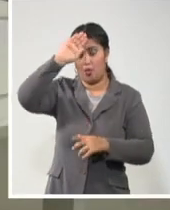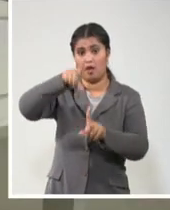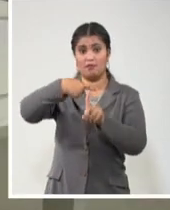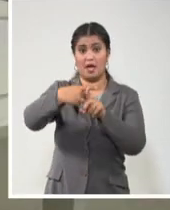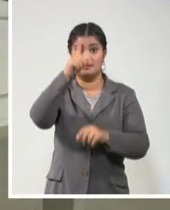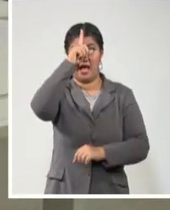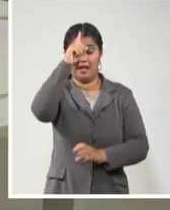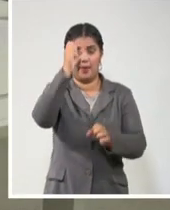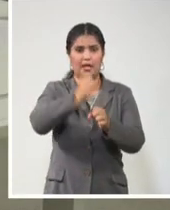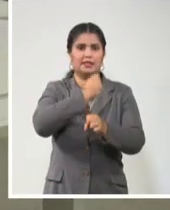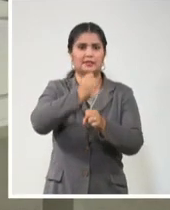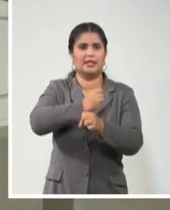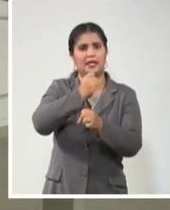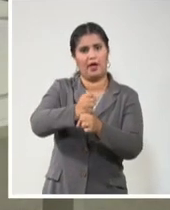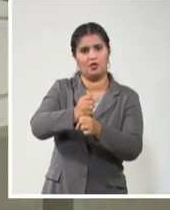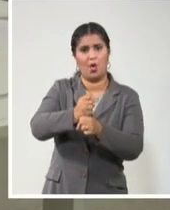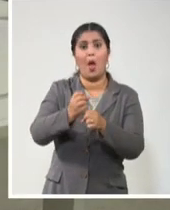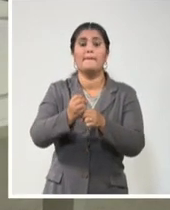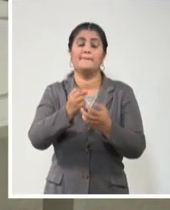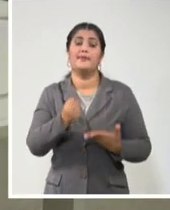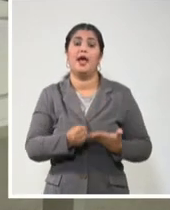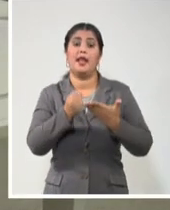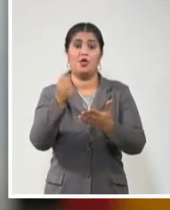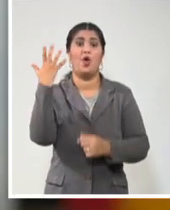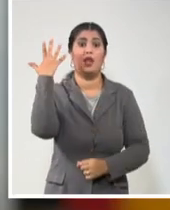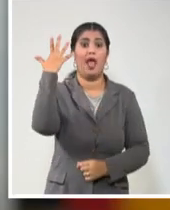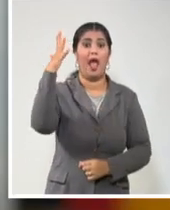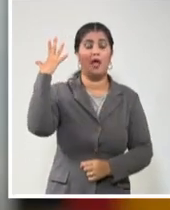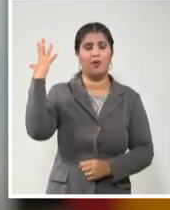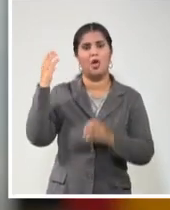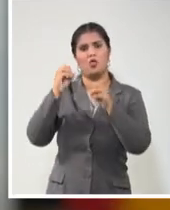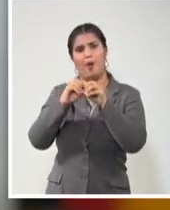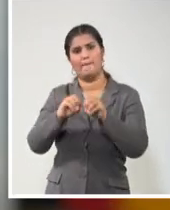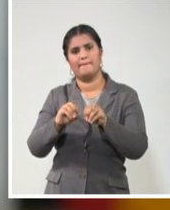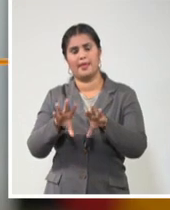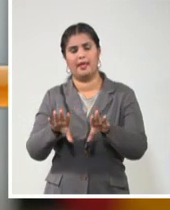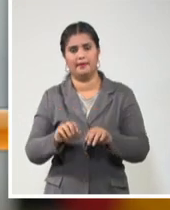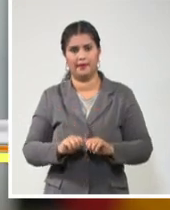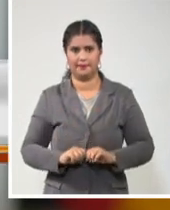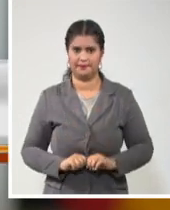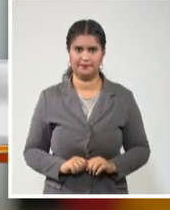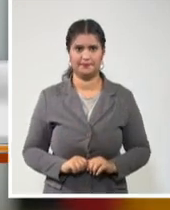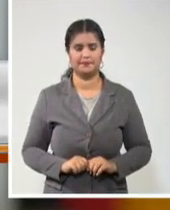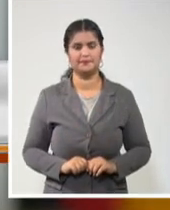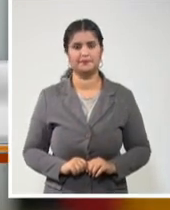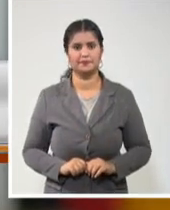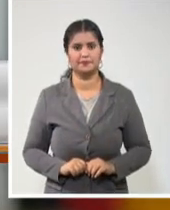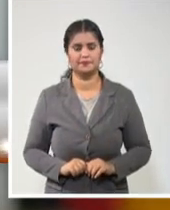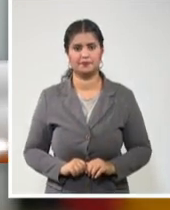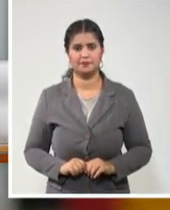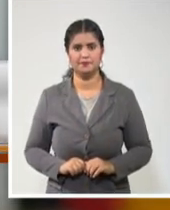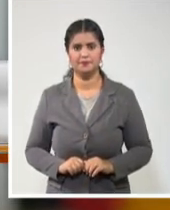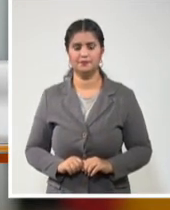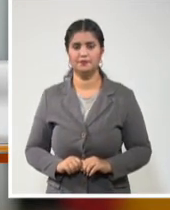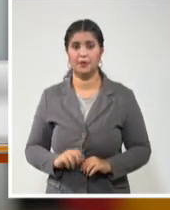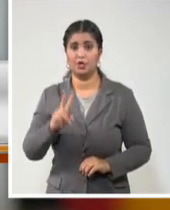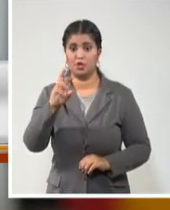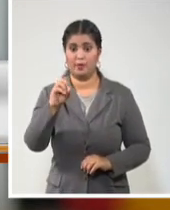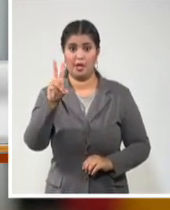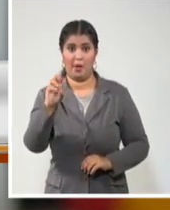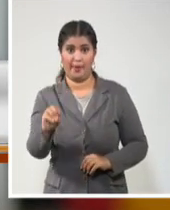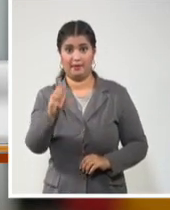al mejoramiento. Alemania supera el 50% de renovables en su mix eléctrico desde el 2020.